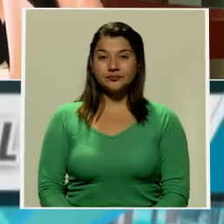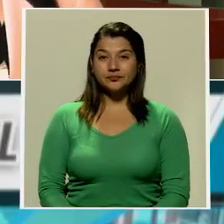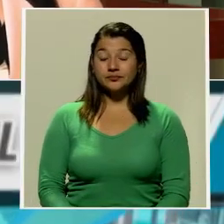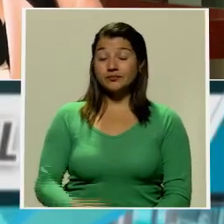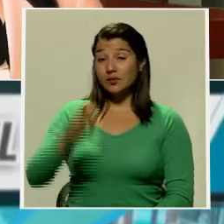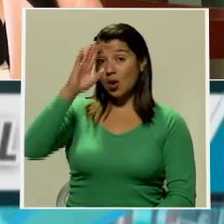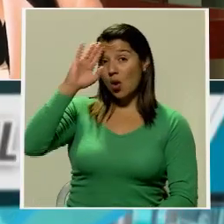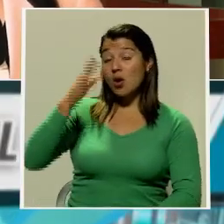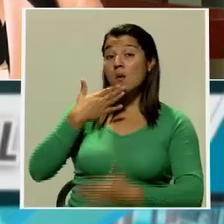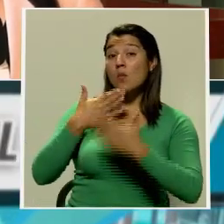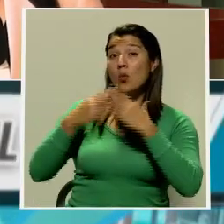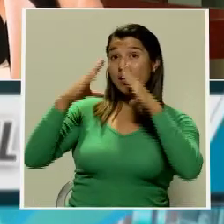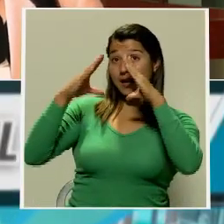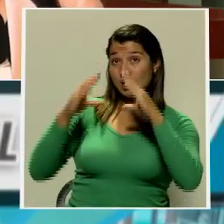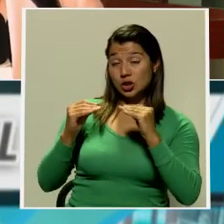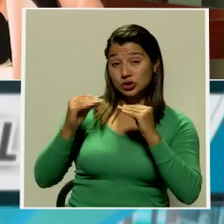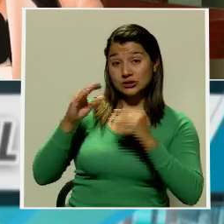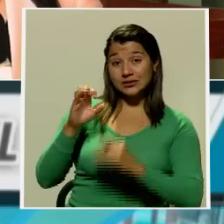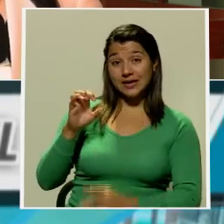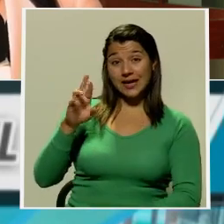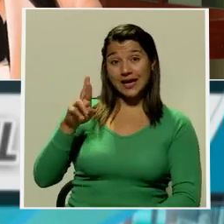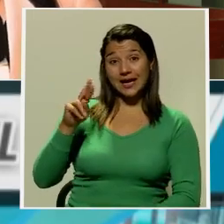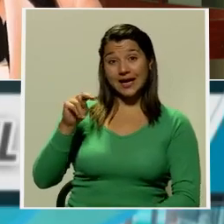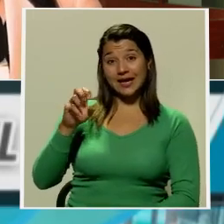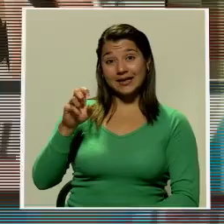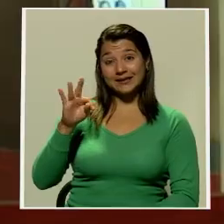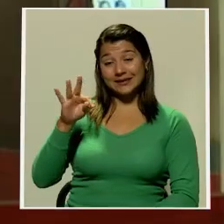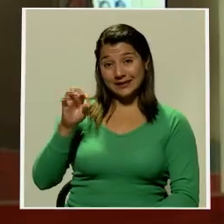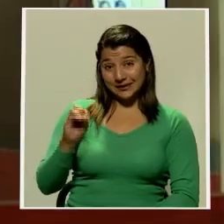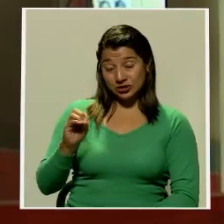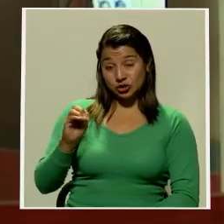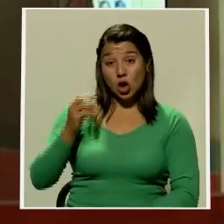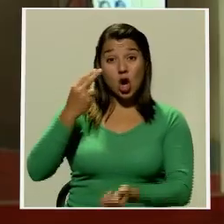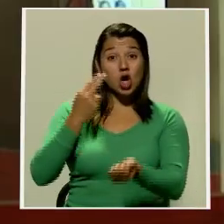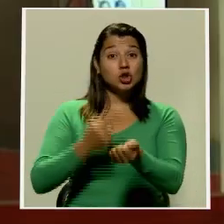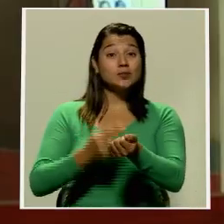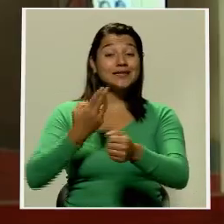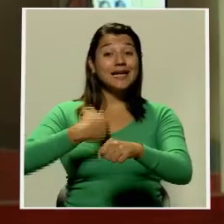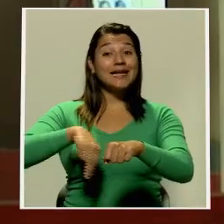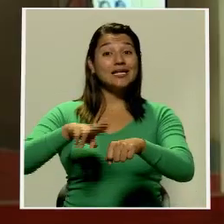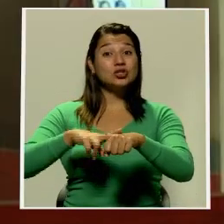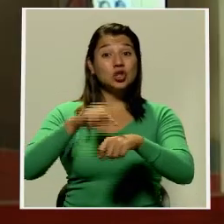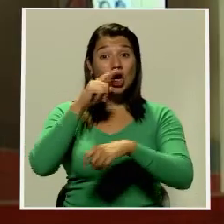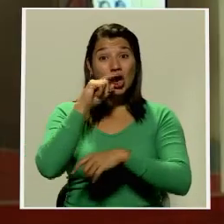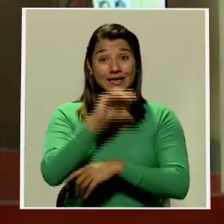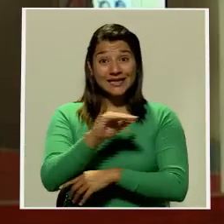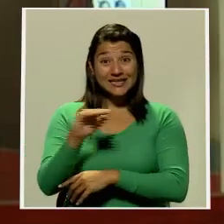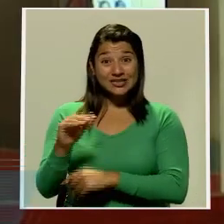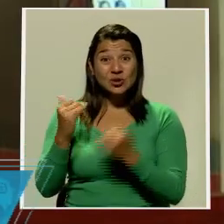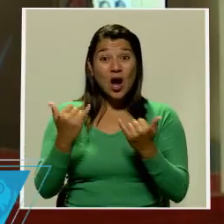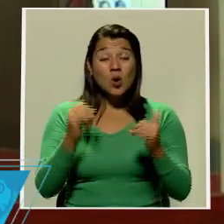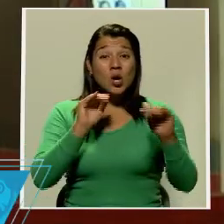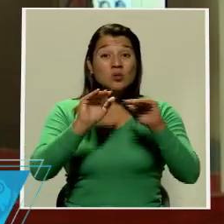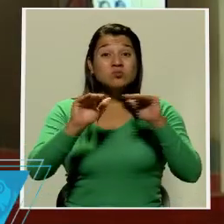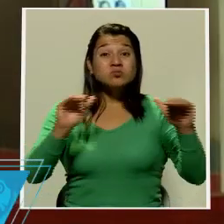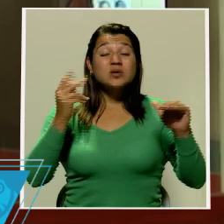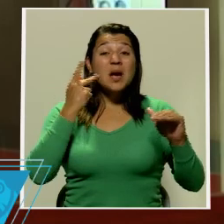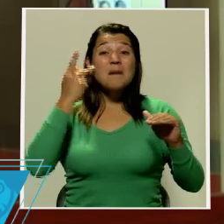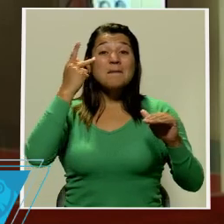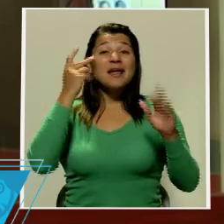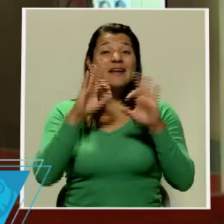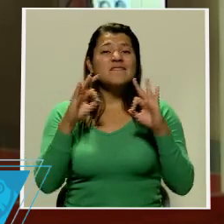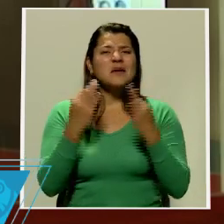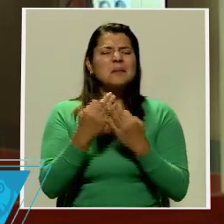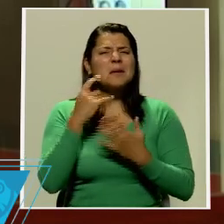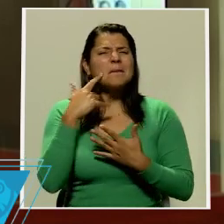Hola, ¿qué tal? Muy buenas noches, don Ernesto y amigos televidentes. El Hospital Nacional de Niños está haciendo un llamado a los padres de familia para que